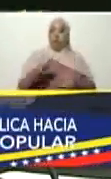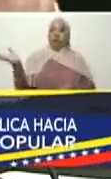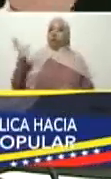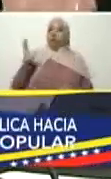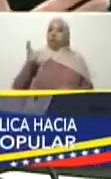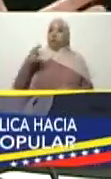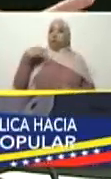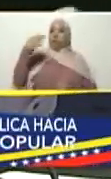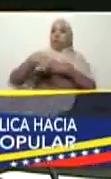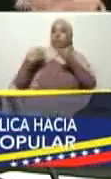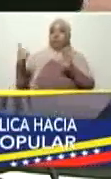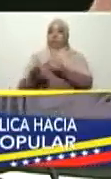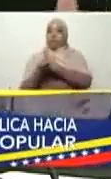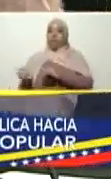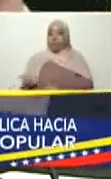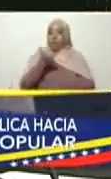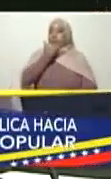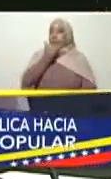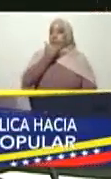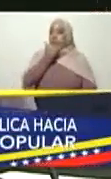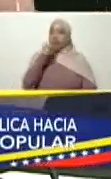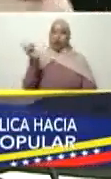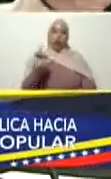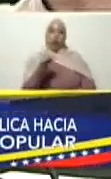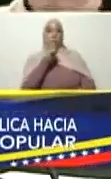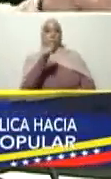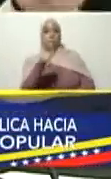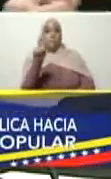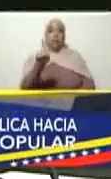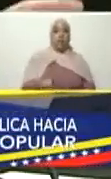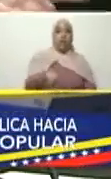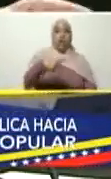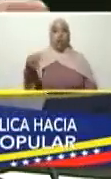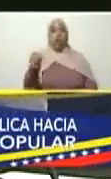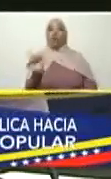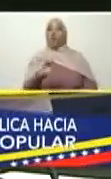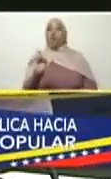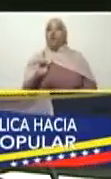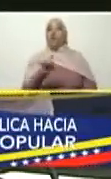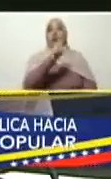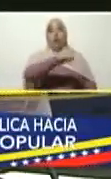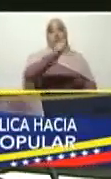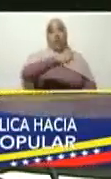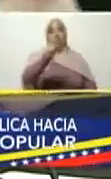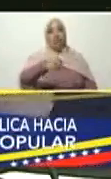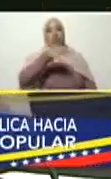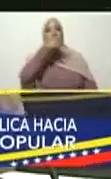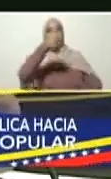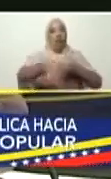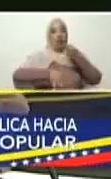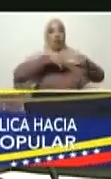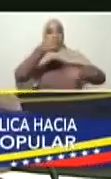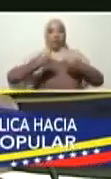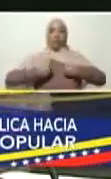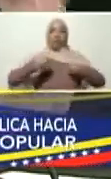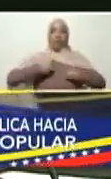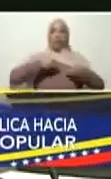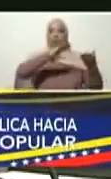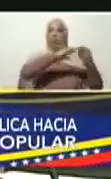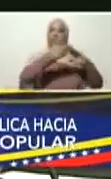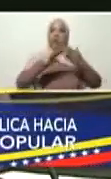bueno, no, esta ley ha fallado en esto, ha sido buena en esto, no. Tienen que decirnos nuestros comuneros y comuneras y los que viven en el territorio